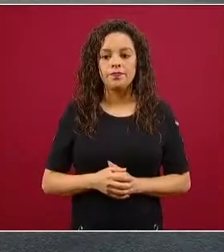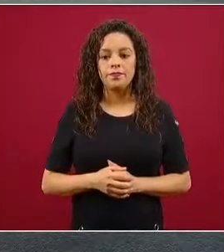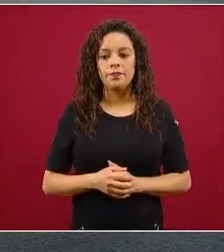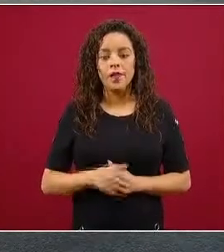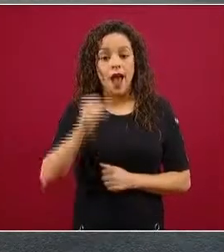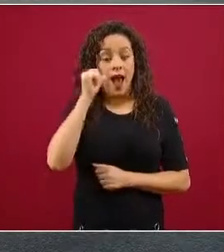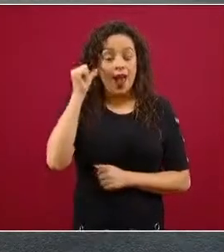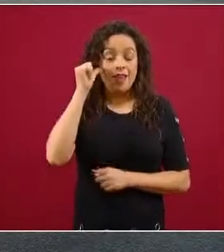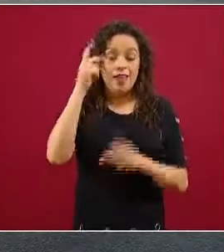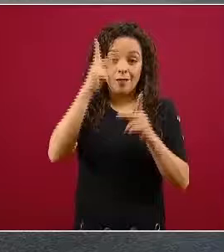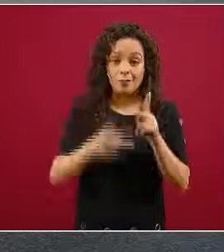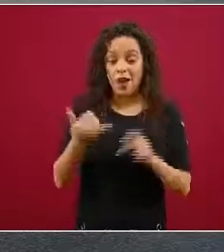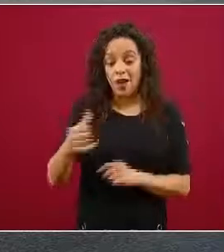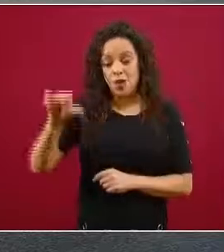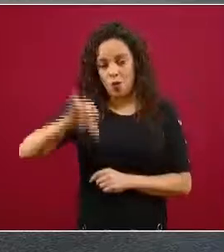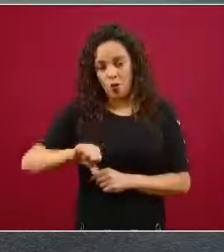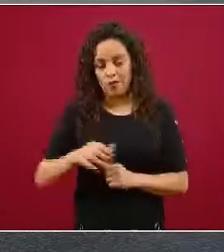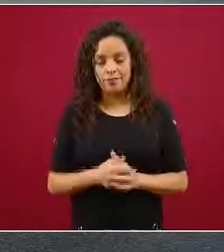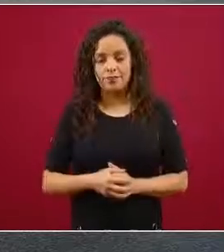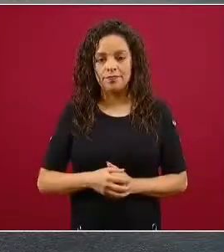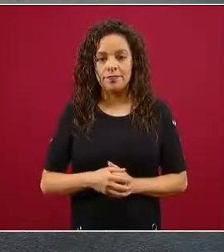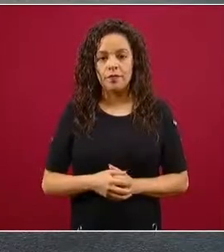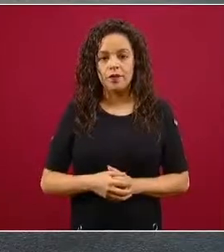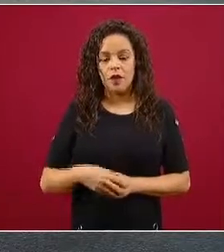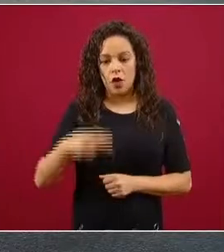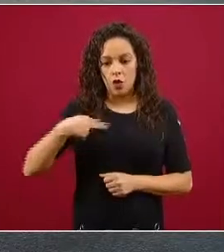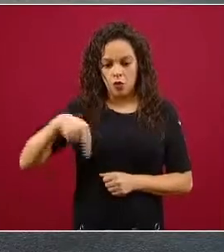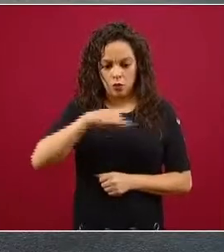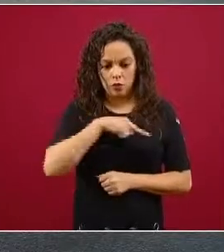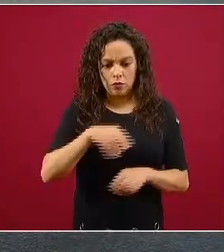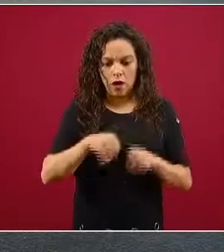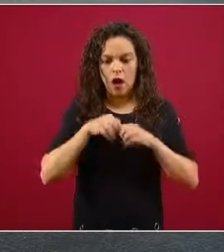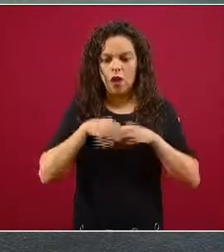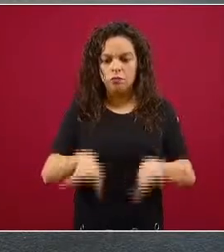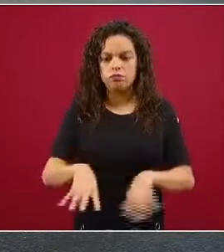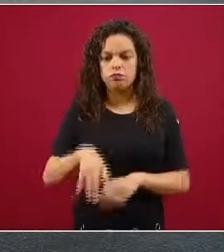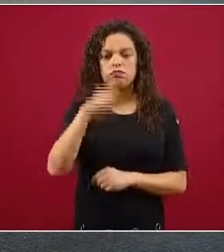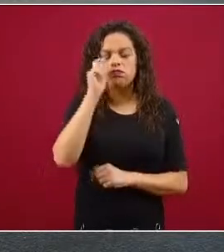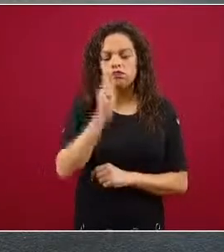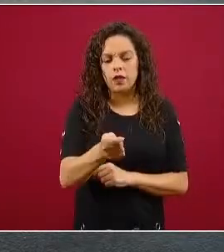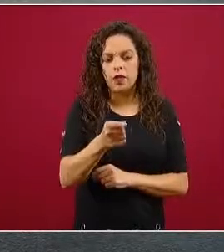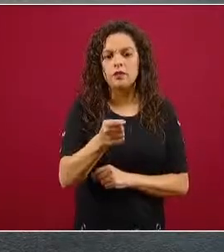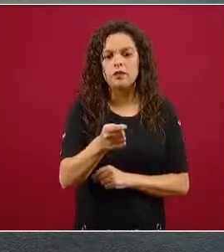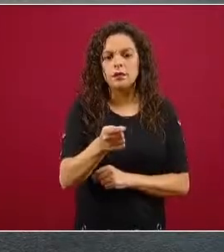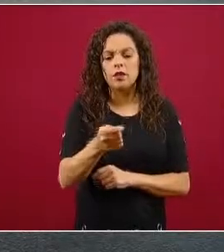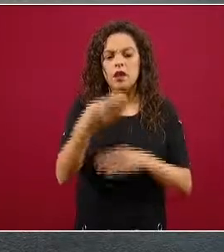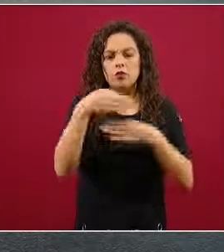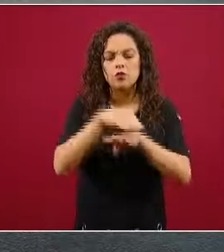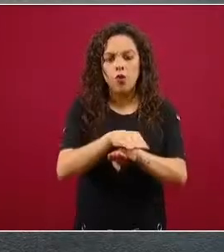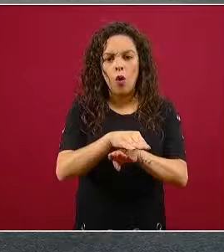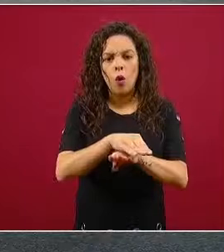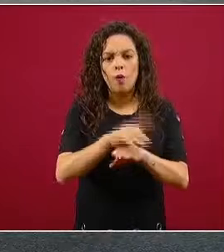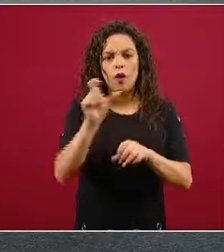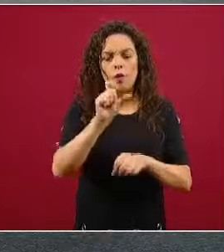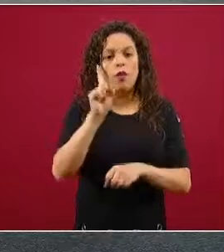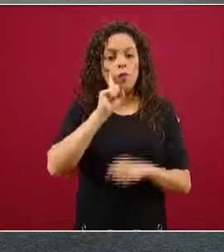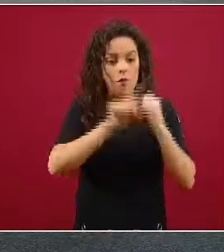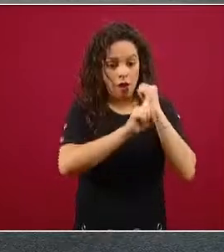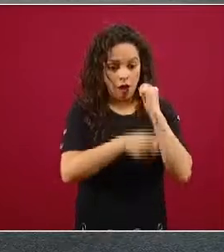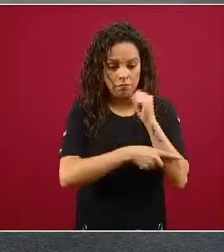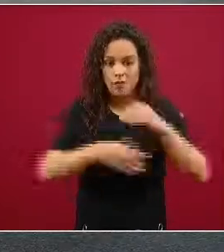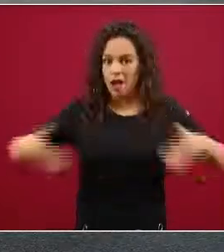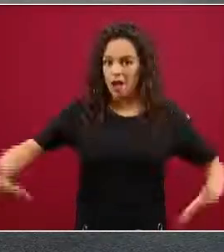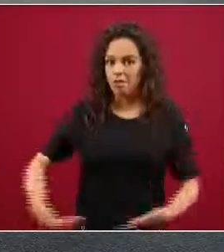La de hoy es, nosotros publicamos un reportaje sobre los partos, sobre la situación de las mujeres embarazadas